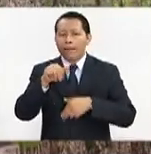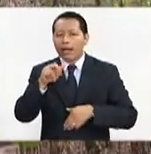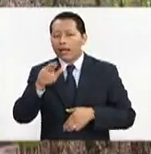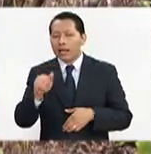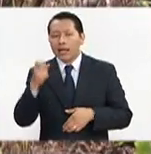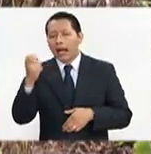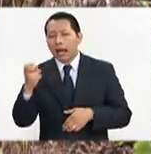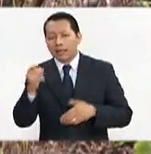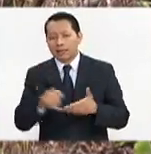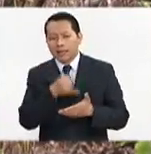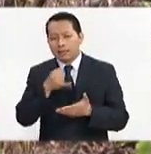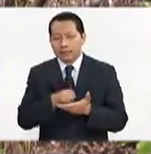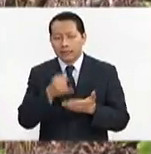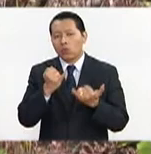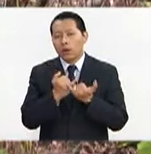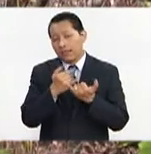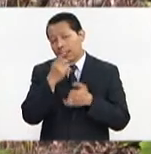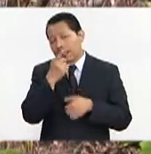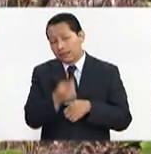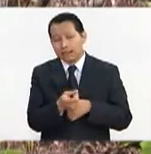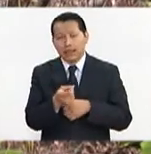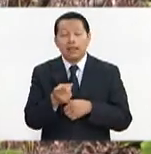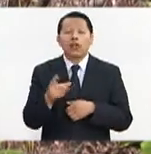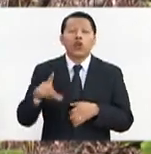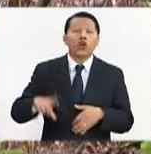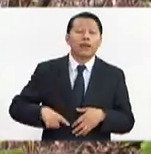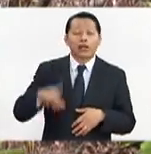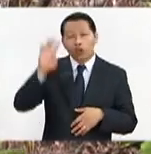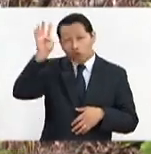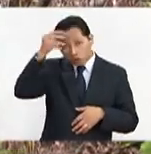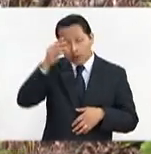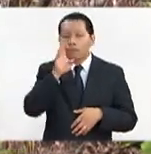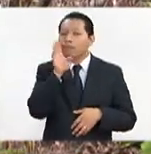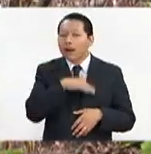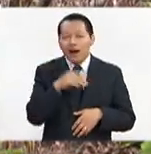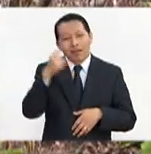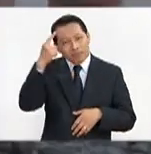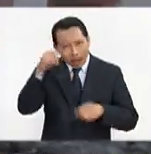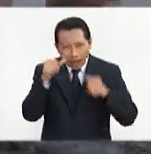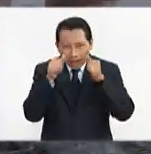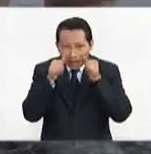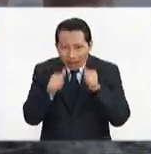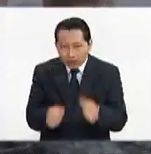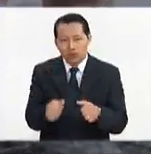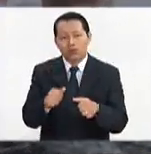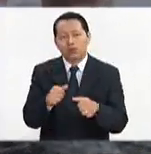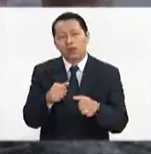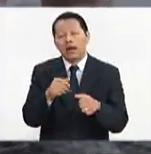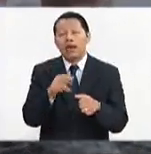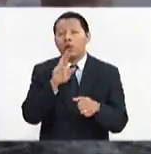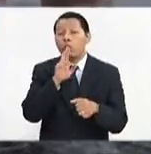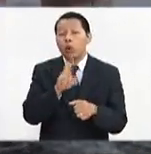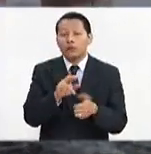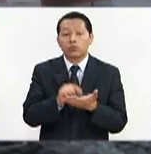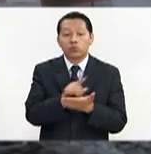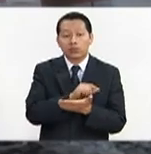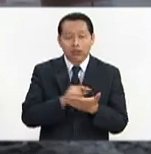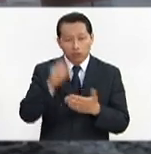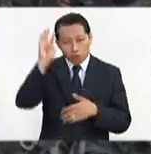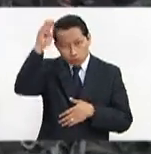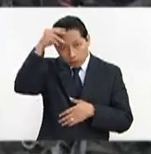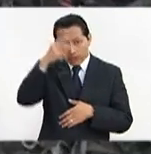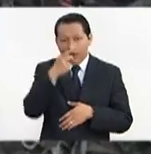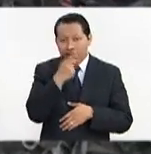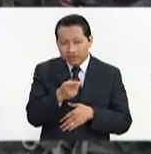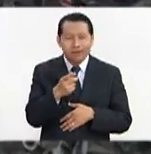por la isla. Asimismo, condenó la ineficacia del gobierno de Donald Trump para atender esta crisis. En respuesta, a través de Twitter, el presidente Trump